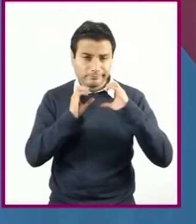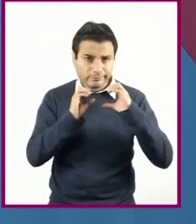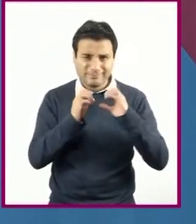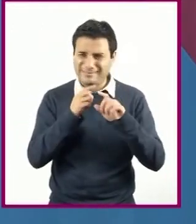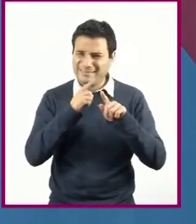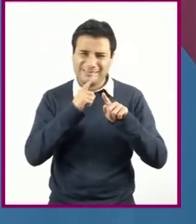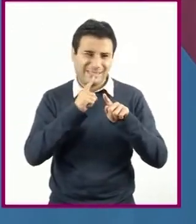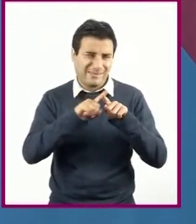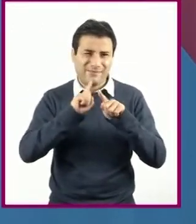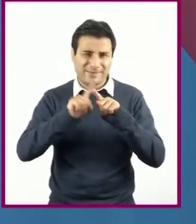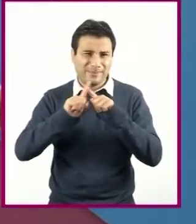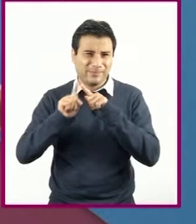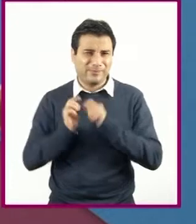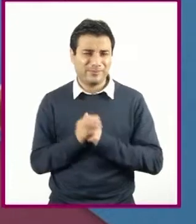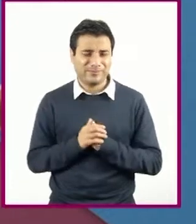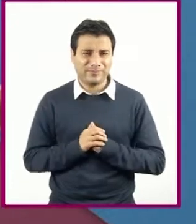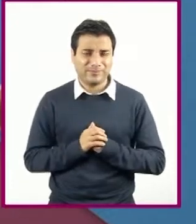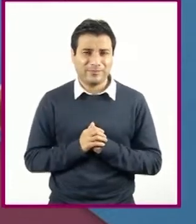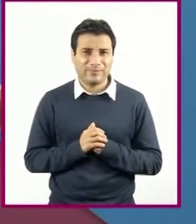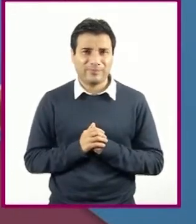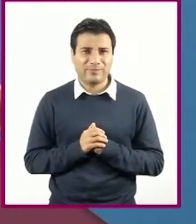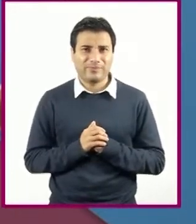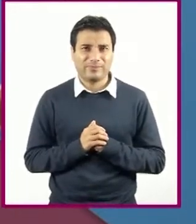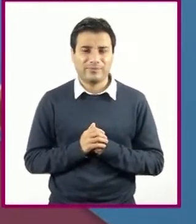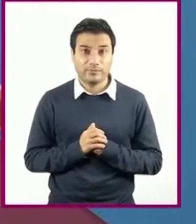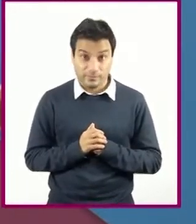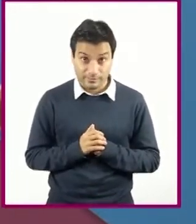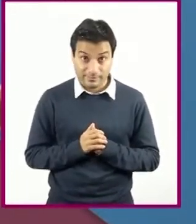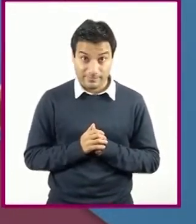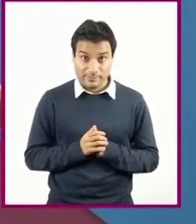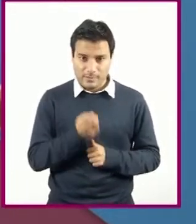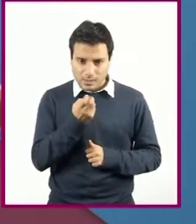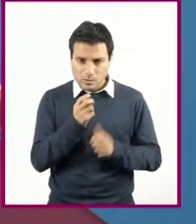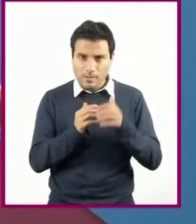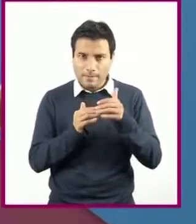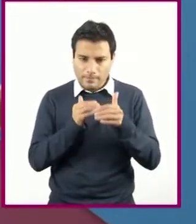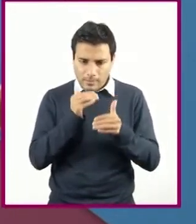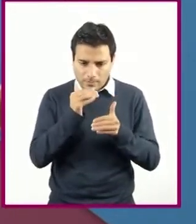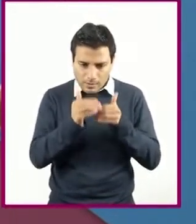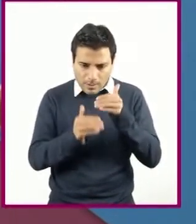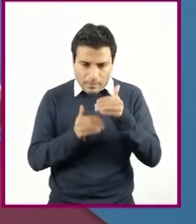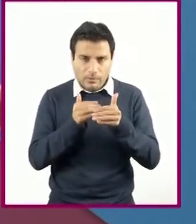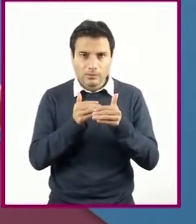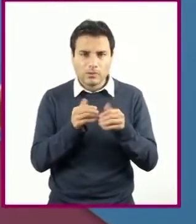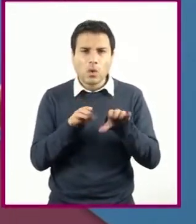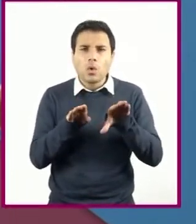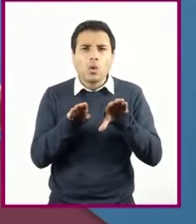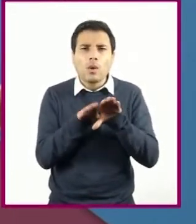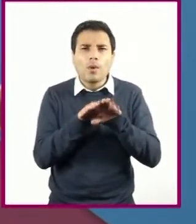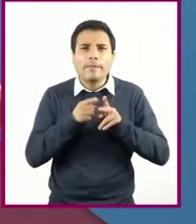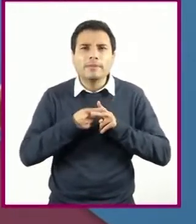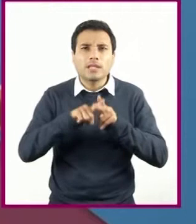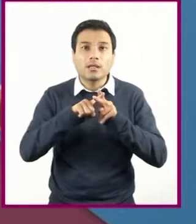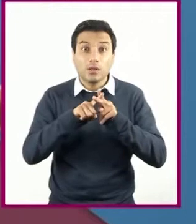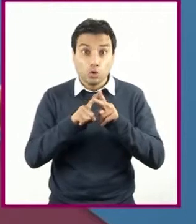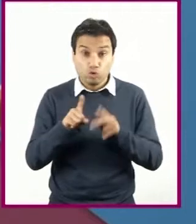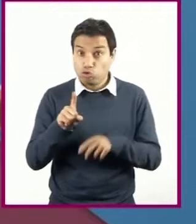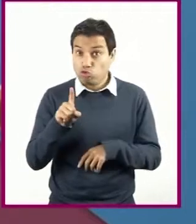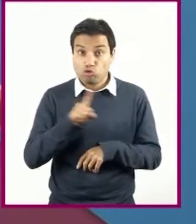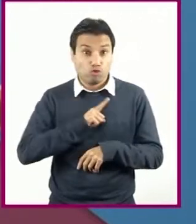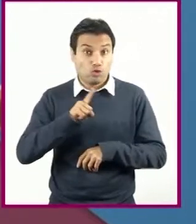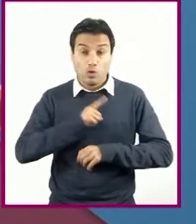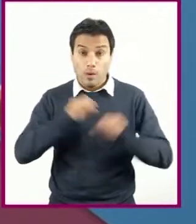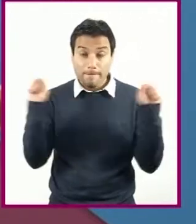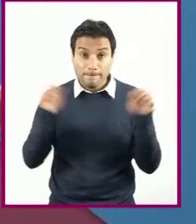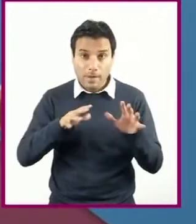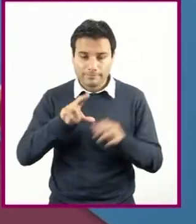otras actividades. Pero estos cambios no aparecieron por arte de magia, sino que han sido el fruto del